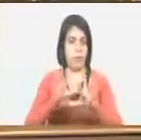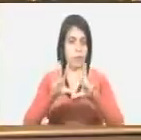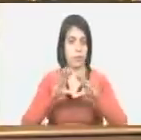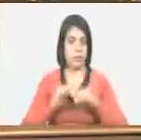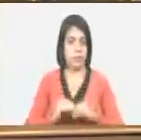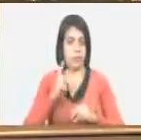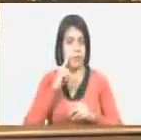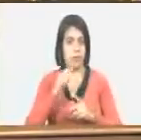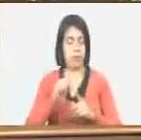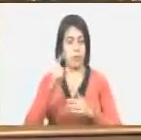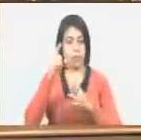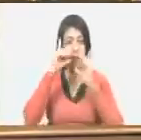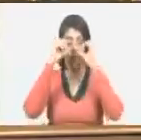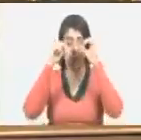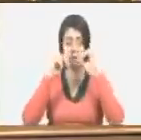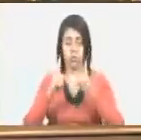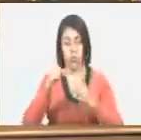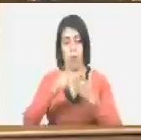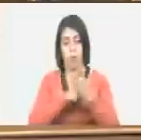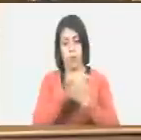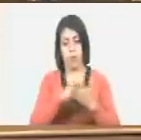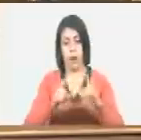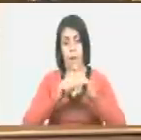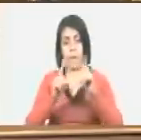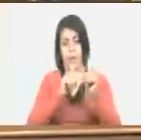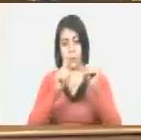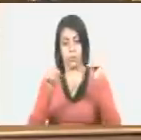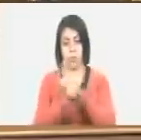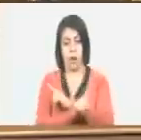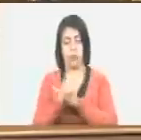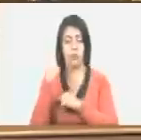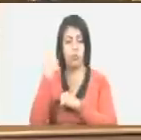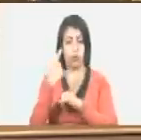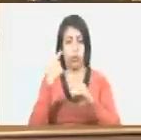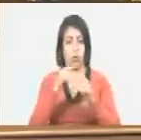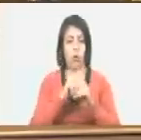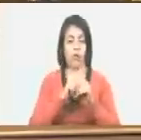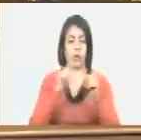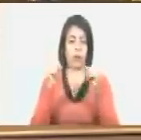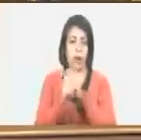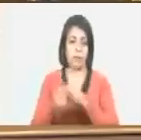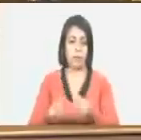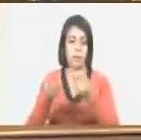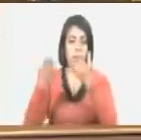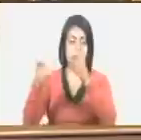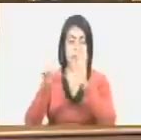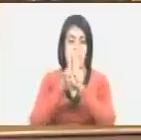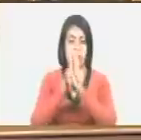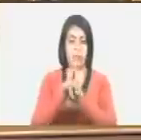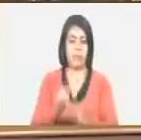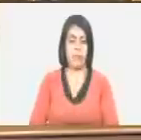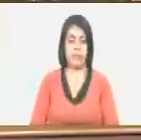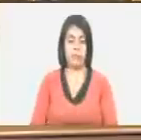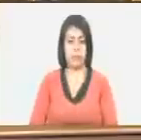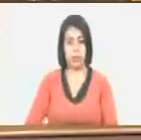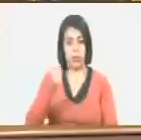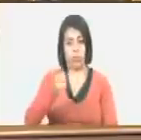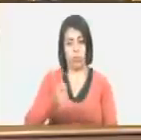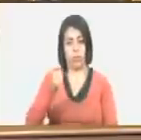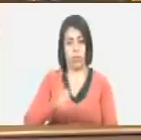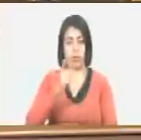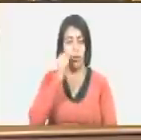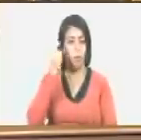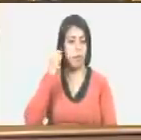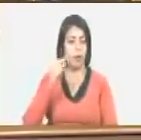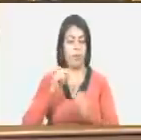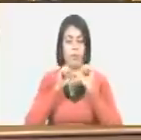el recurso de apelación, solo con efecto devolutivo, en los términos previstos en esta ley. El juez o jueza